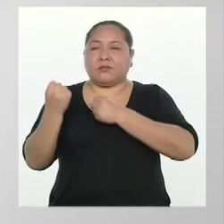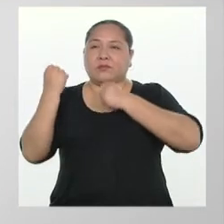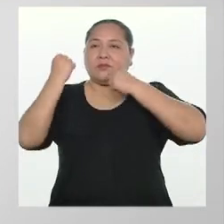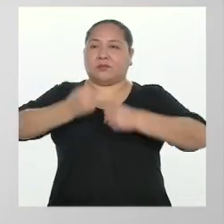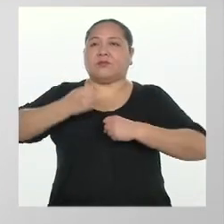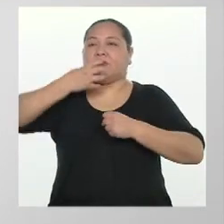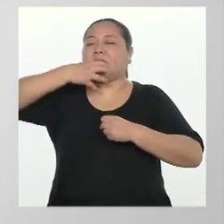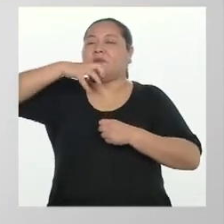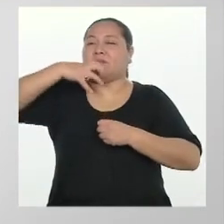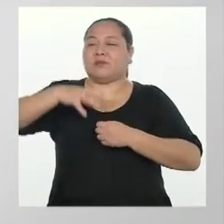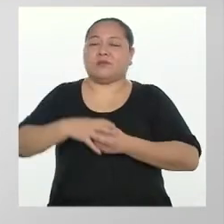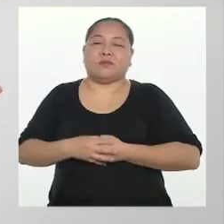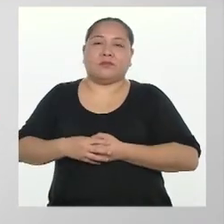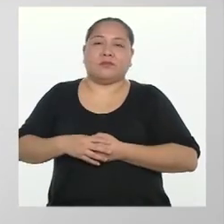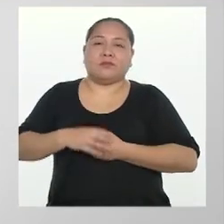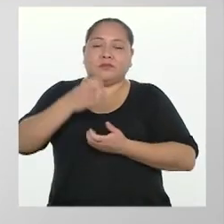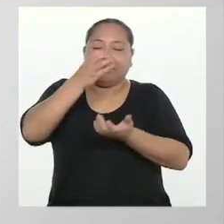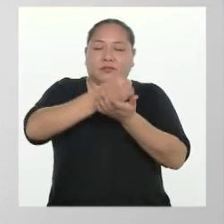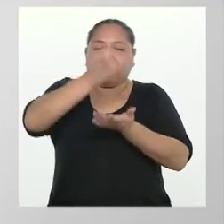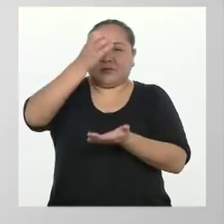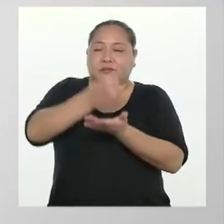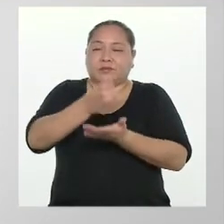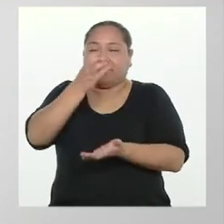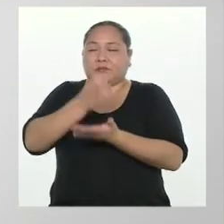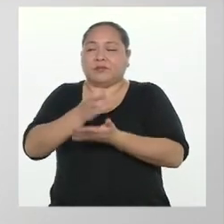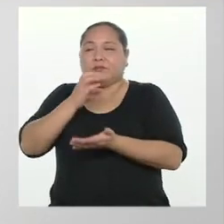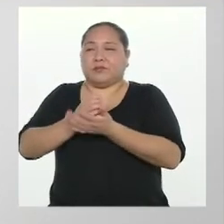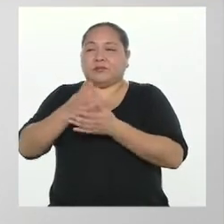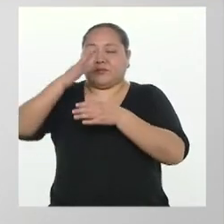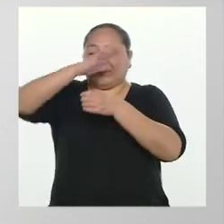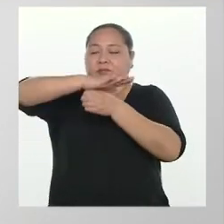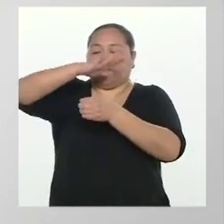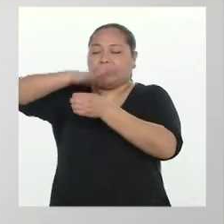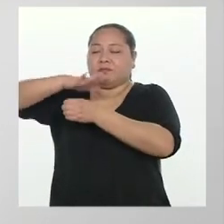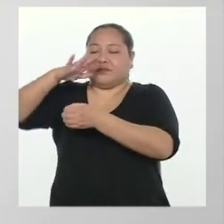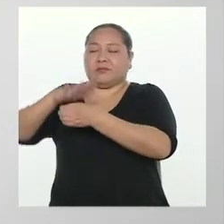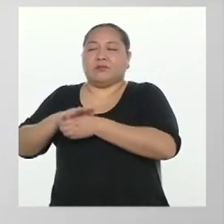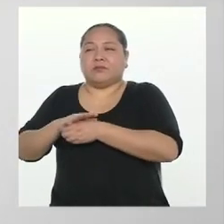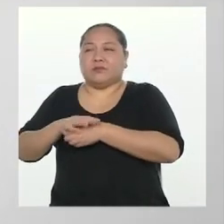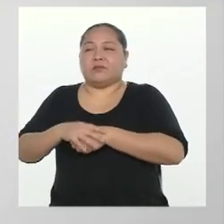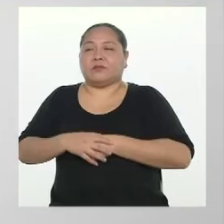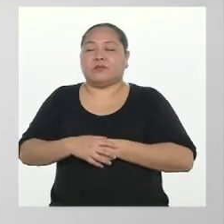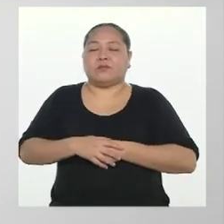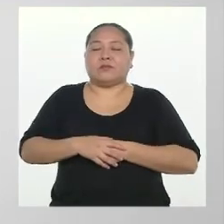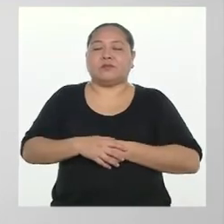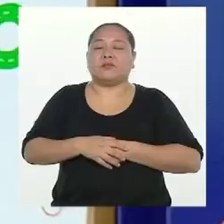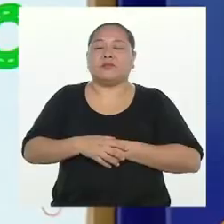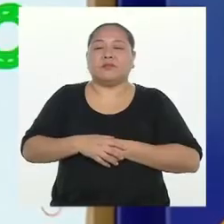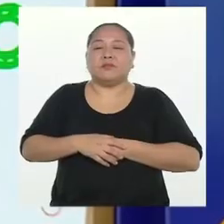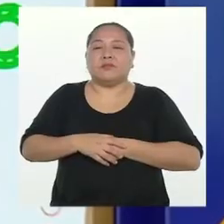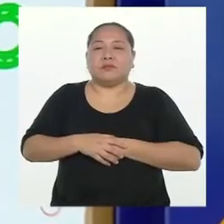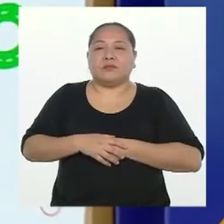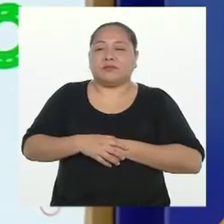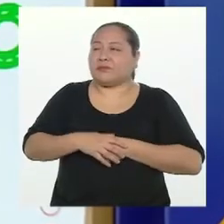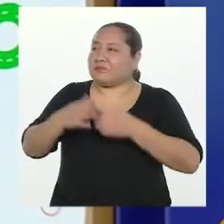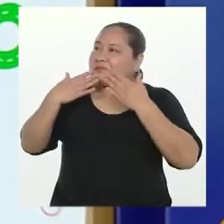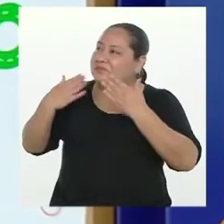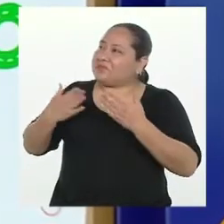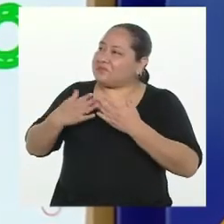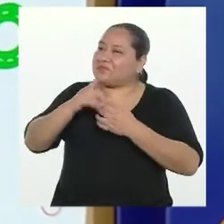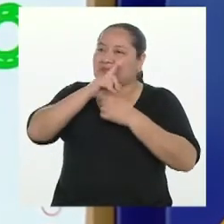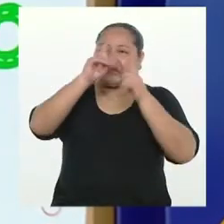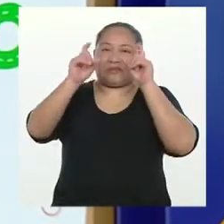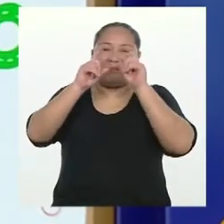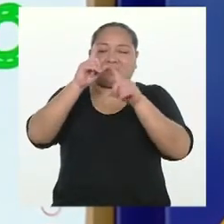resistentes al calor, o vaso de Tecnopor, y taparlo con plástico esterilizado. Muchas gracias por